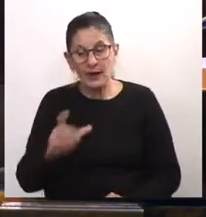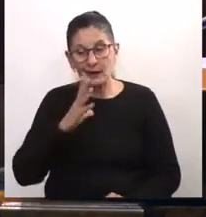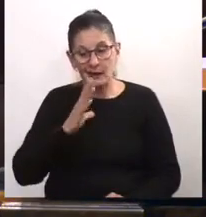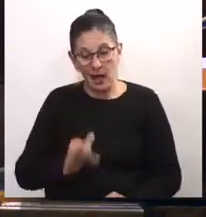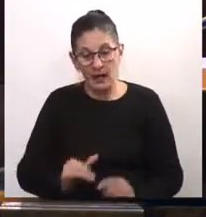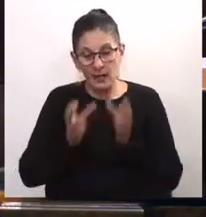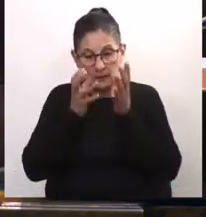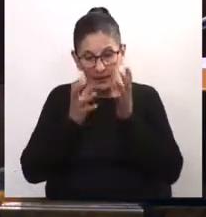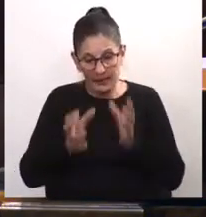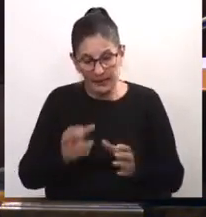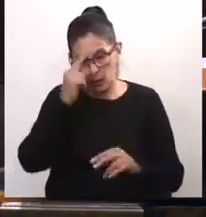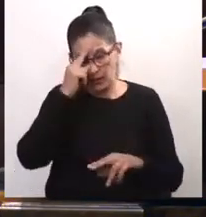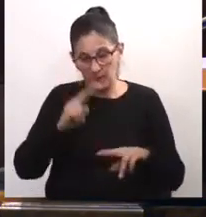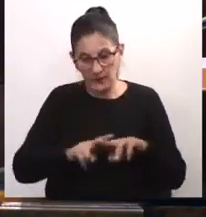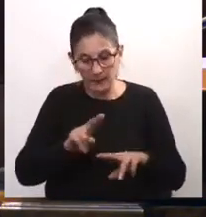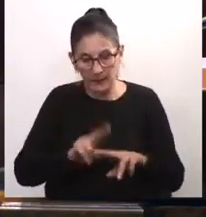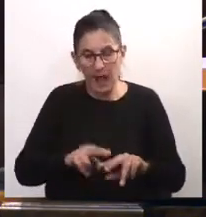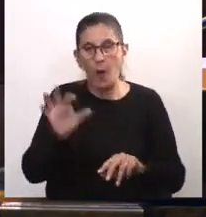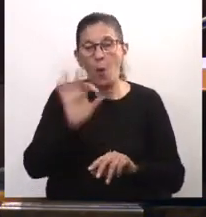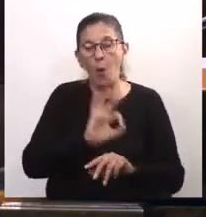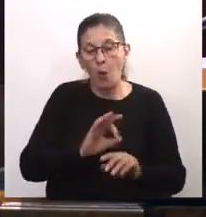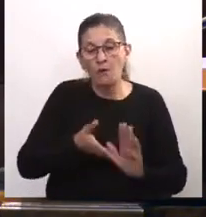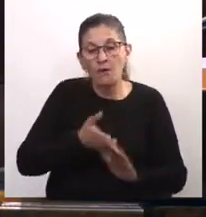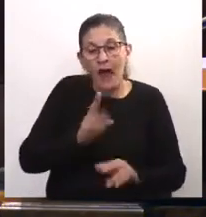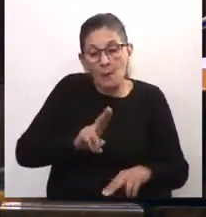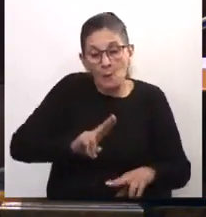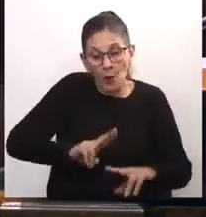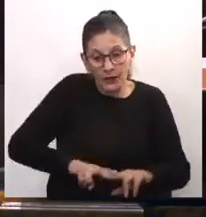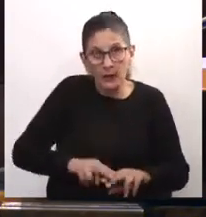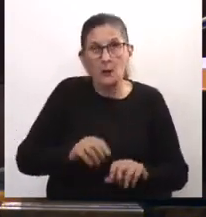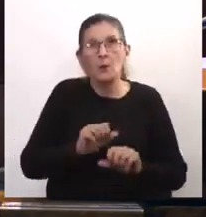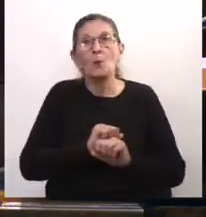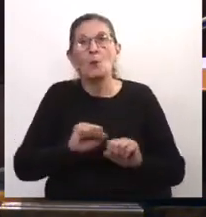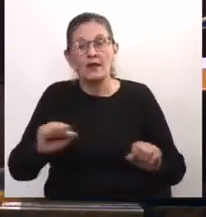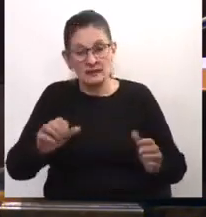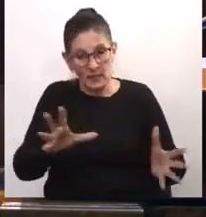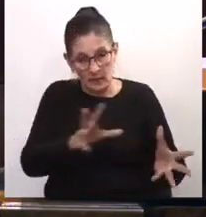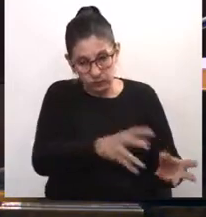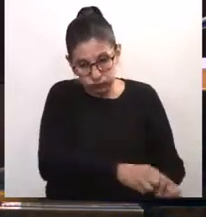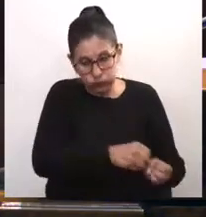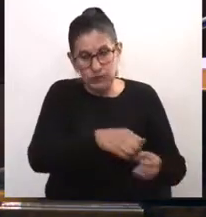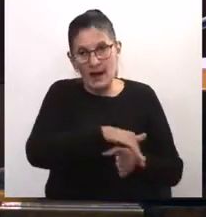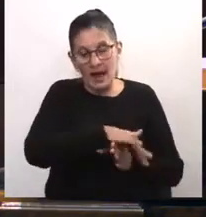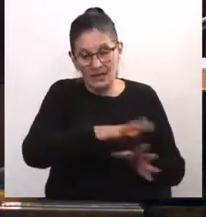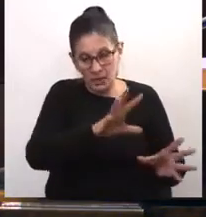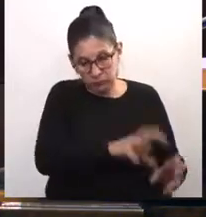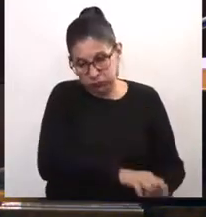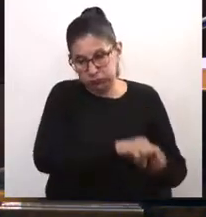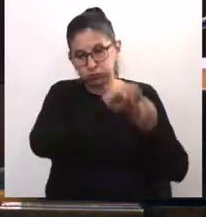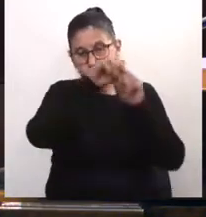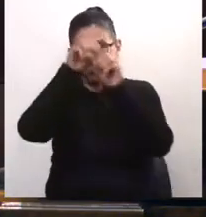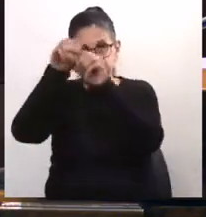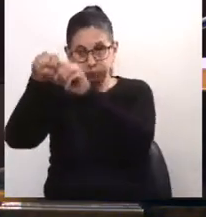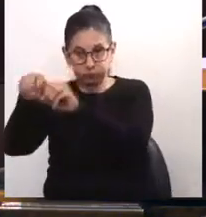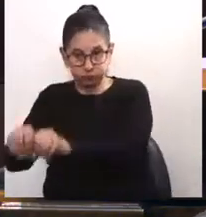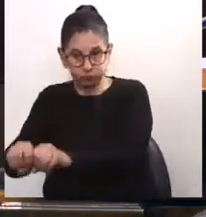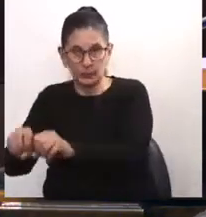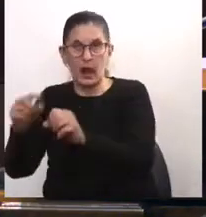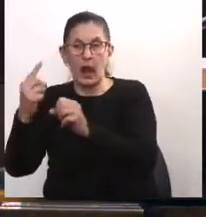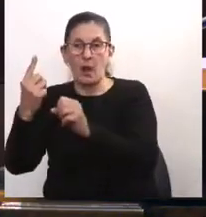con riesgo de enfermedad o riesgo de muerte pueden ser levantadas de la calle y llevadas a